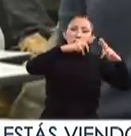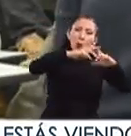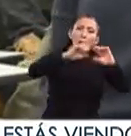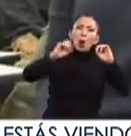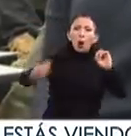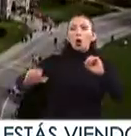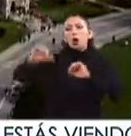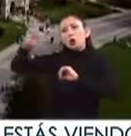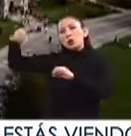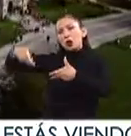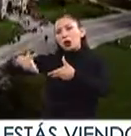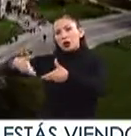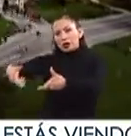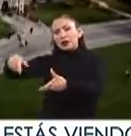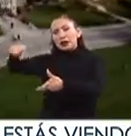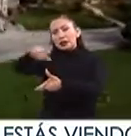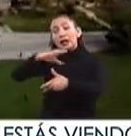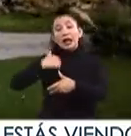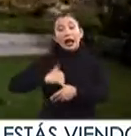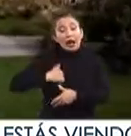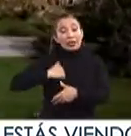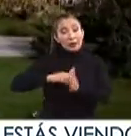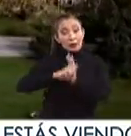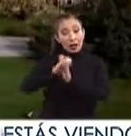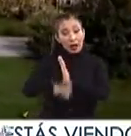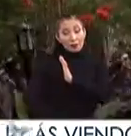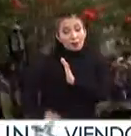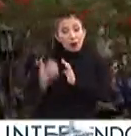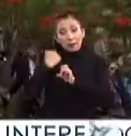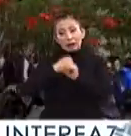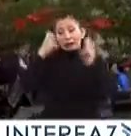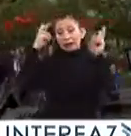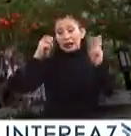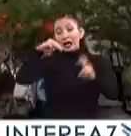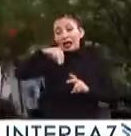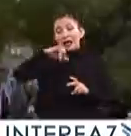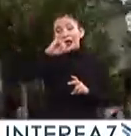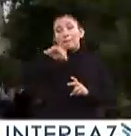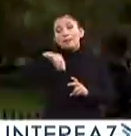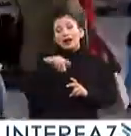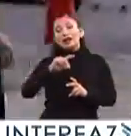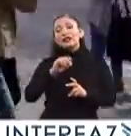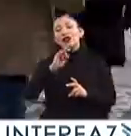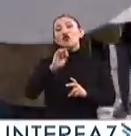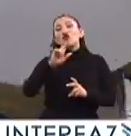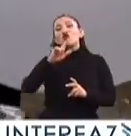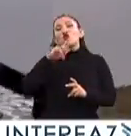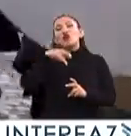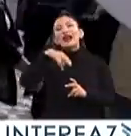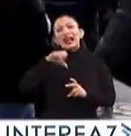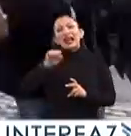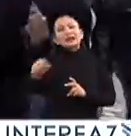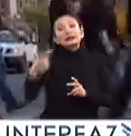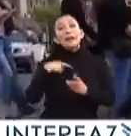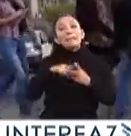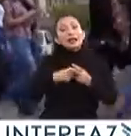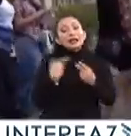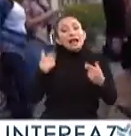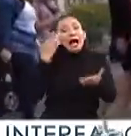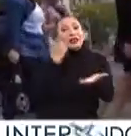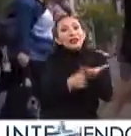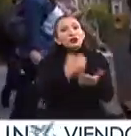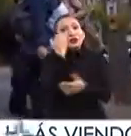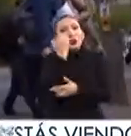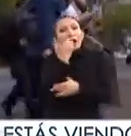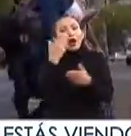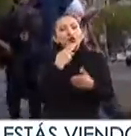como secular. En países como Canadá, la práctica conocida como mindfulness está comenzando a integrarse en el